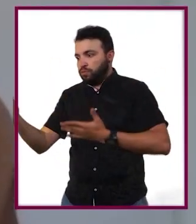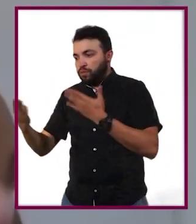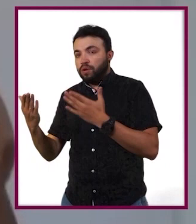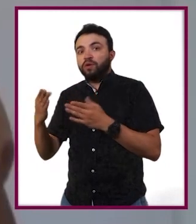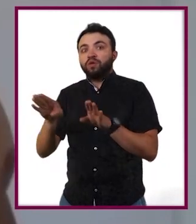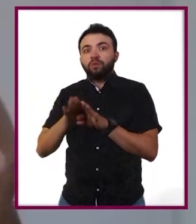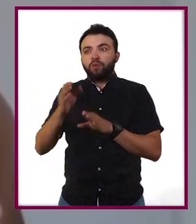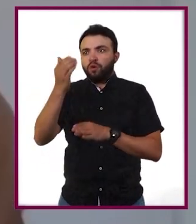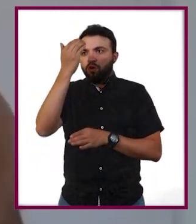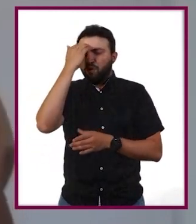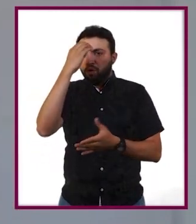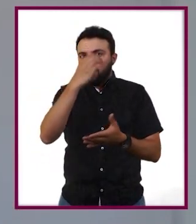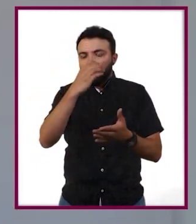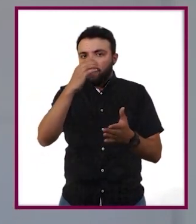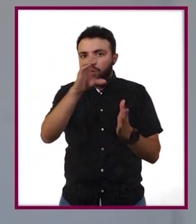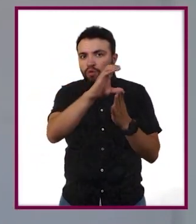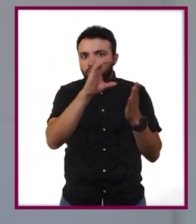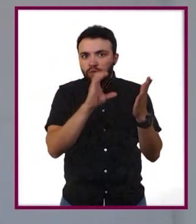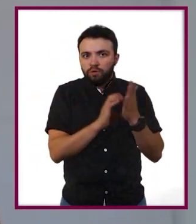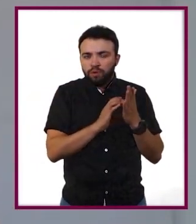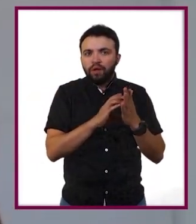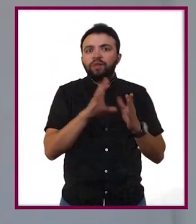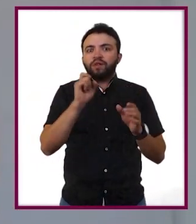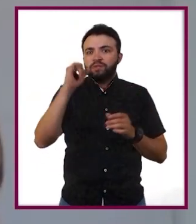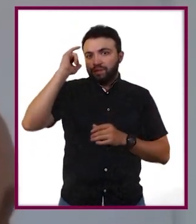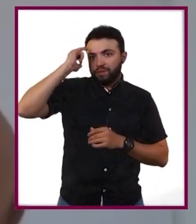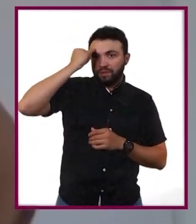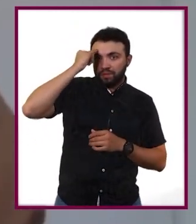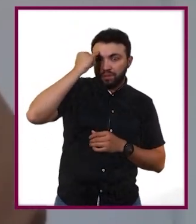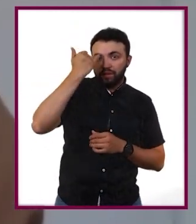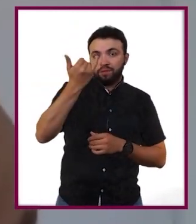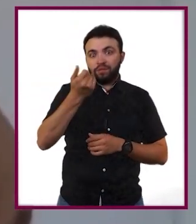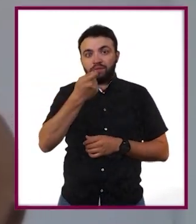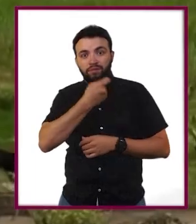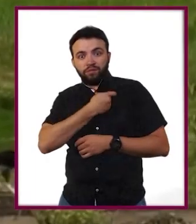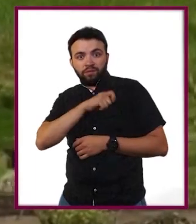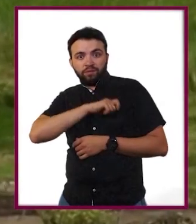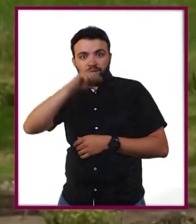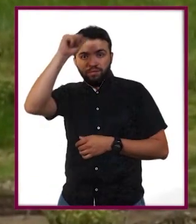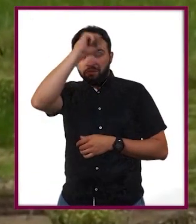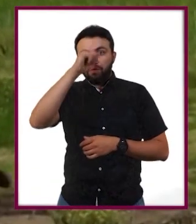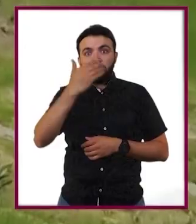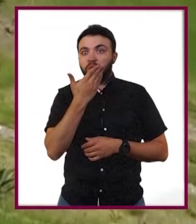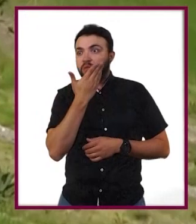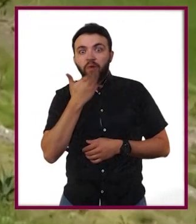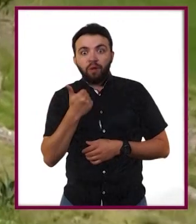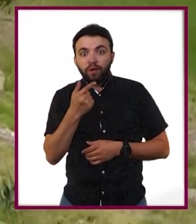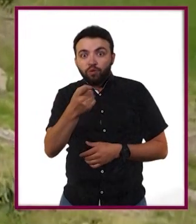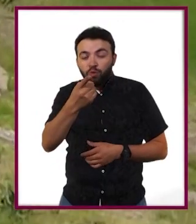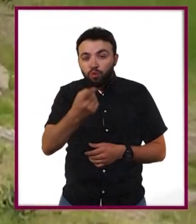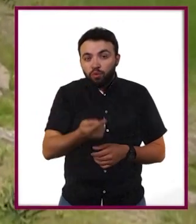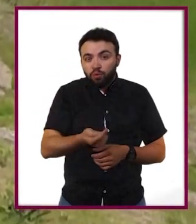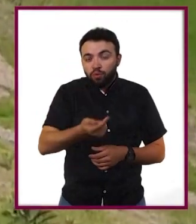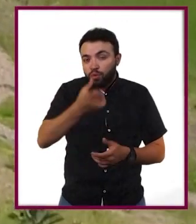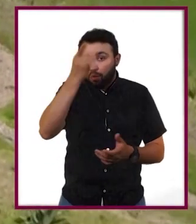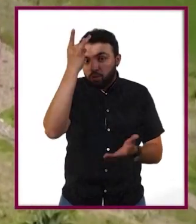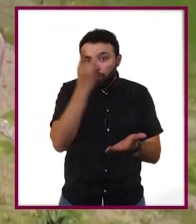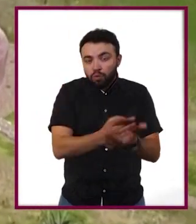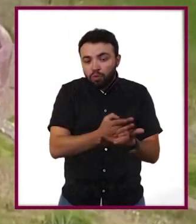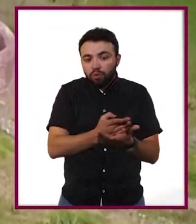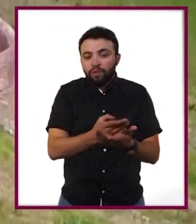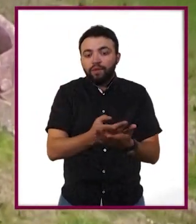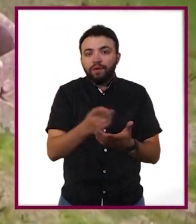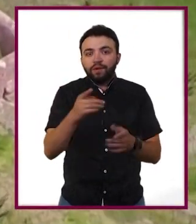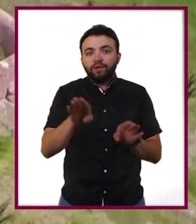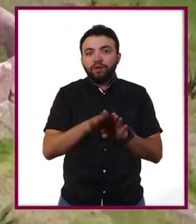indígenas y luego entre autoridades indígenas y españolas, porque en realidad es un doble contrato. Y ahí entonces todos se ponen de acuerdo en